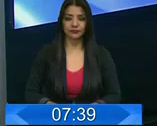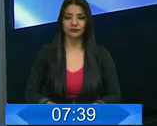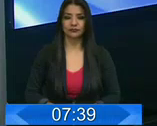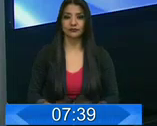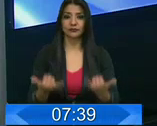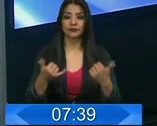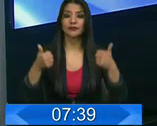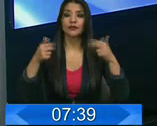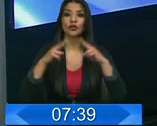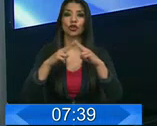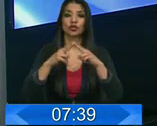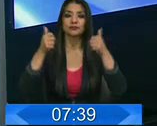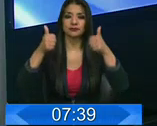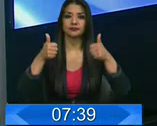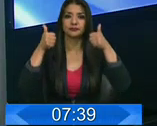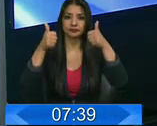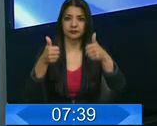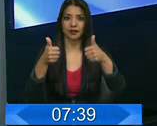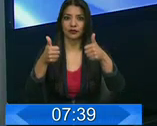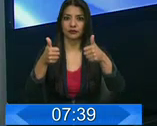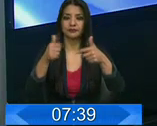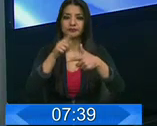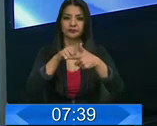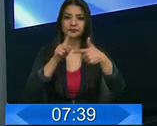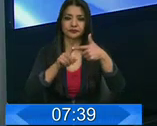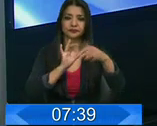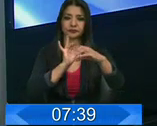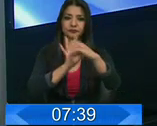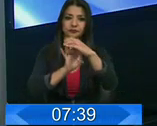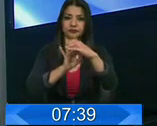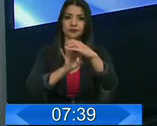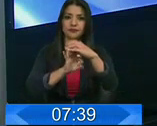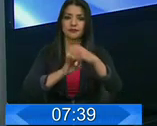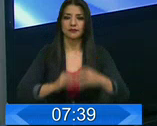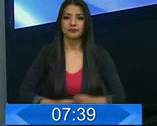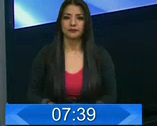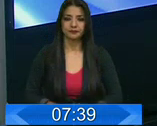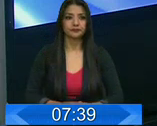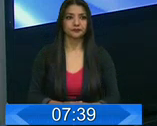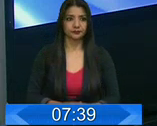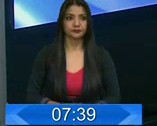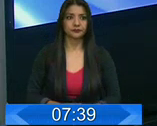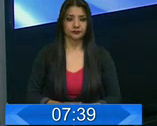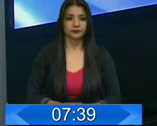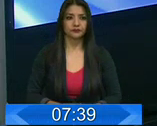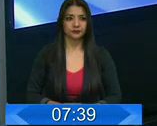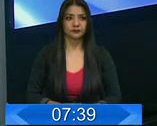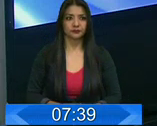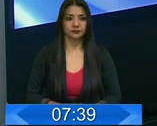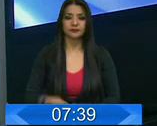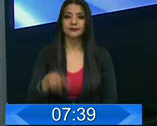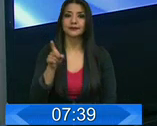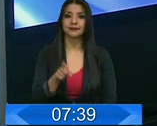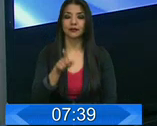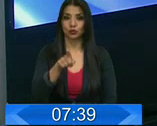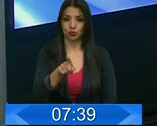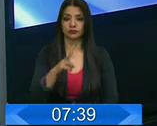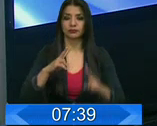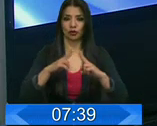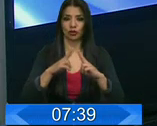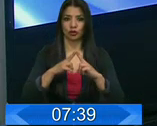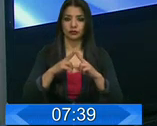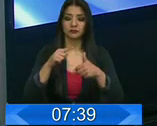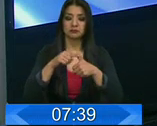Vamos con los candidatos de los otros candidatos de participación que del Consejo de Participación que necesita que usted lo conozca.